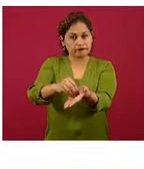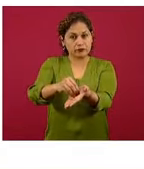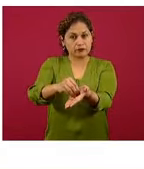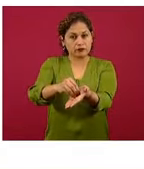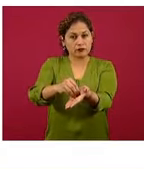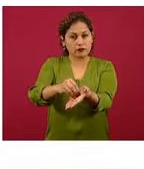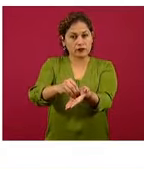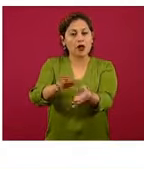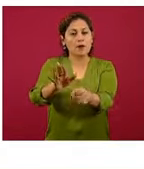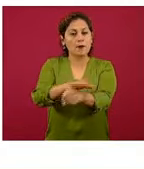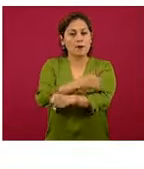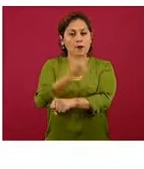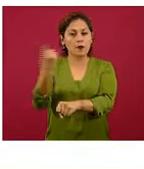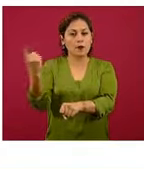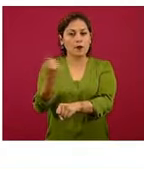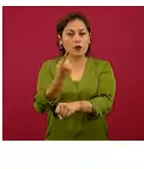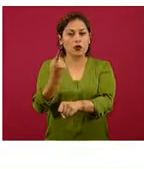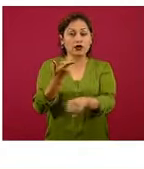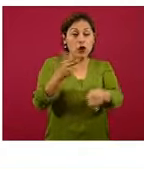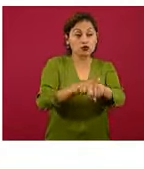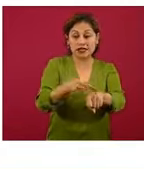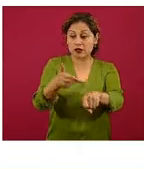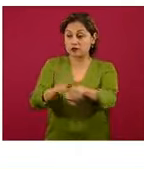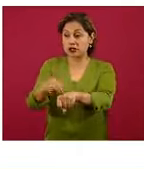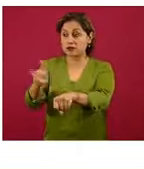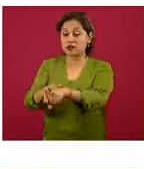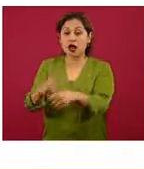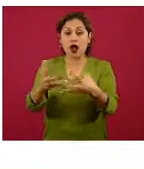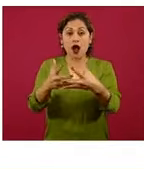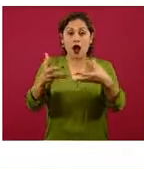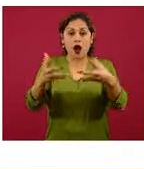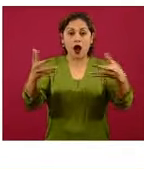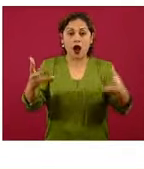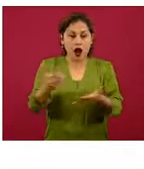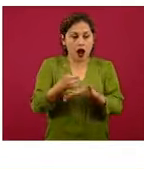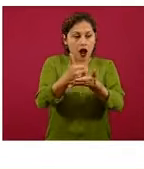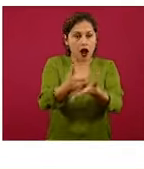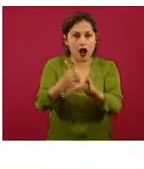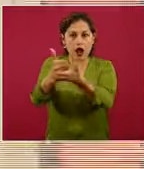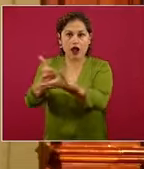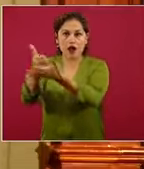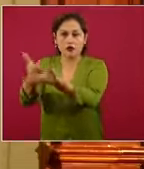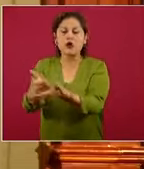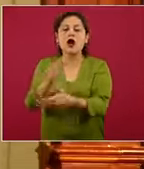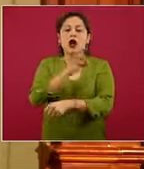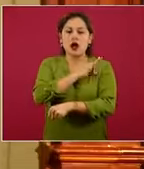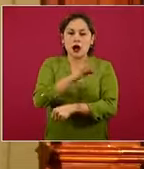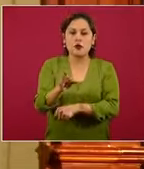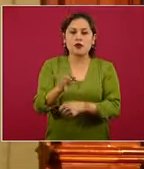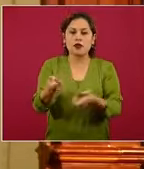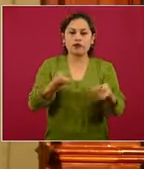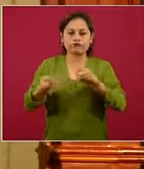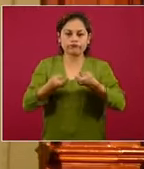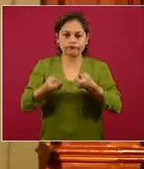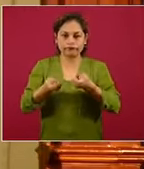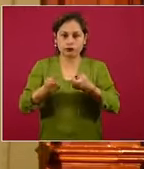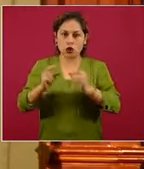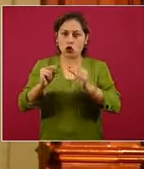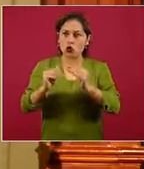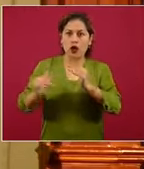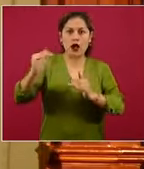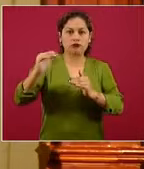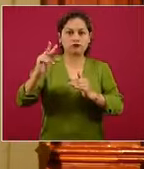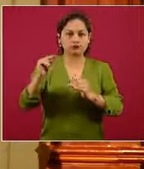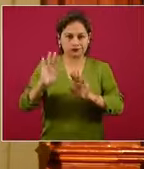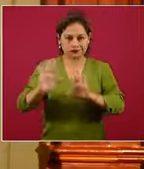la velocidad de la reconversión y la expansión ha permitido estar día con día sumando camas, sumando disponibilidad, también para